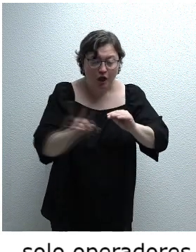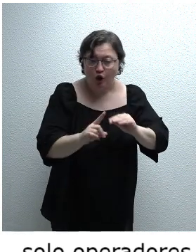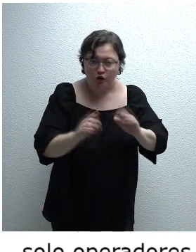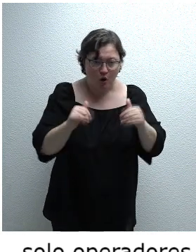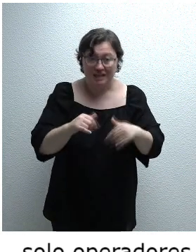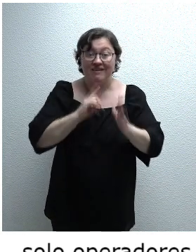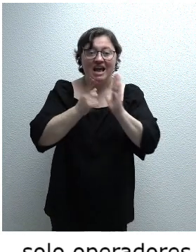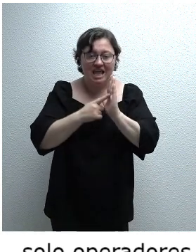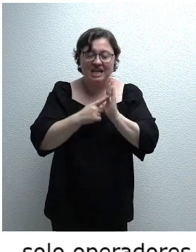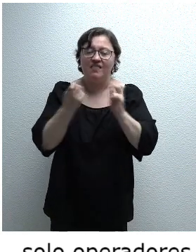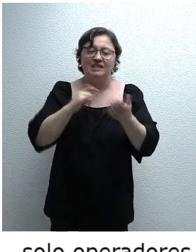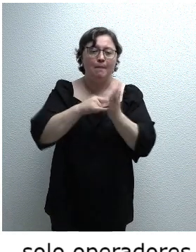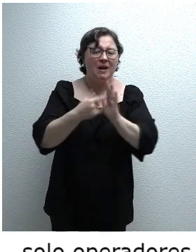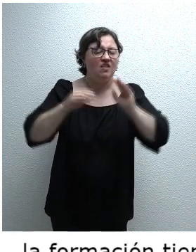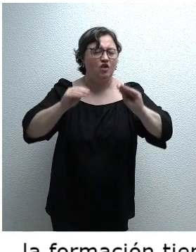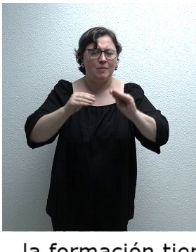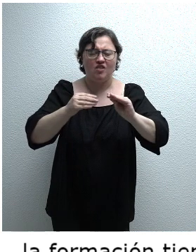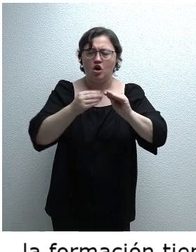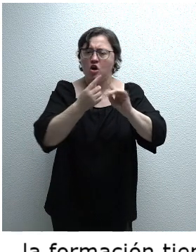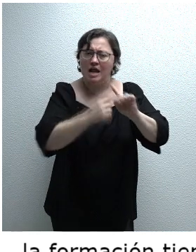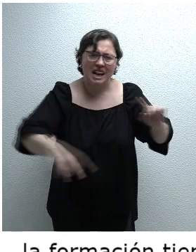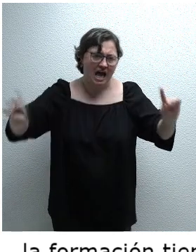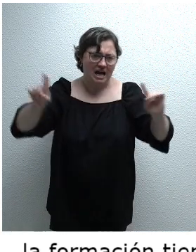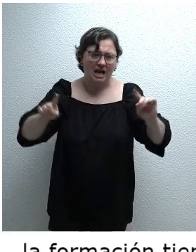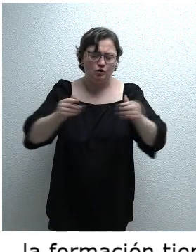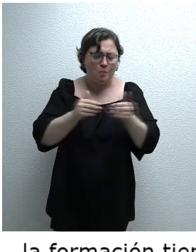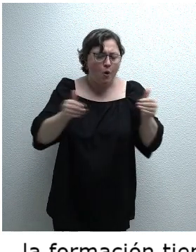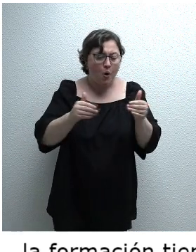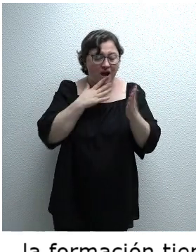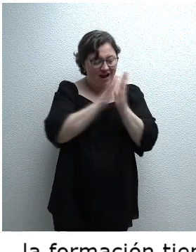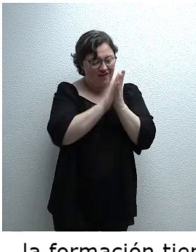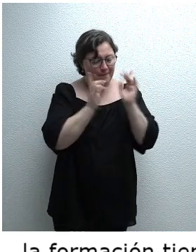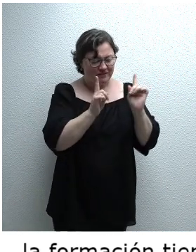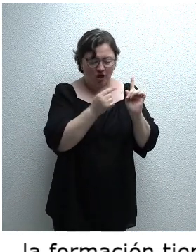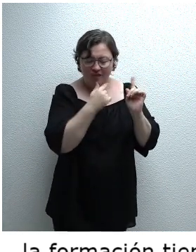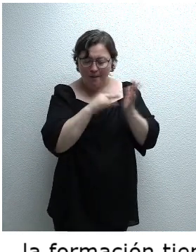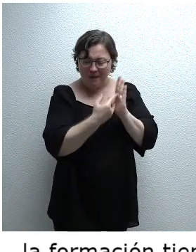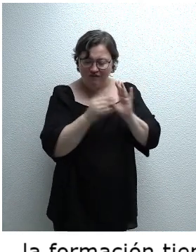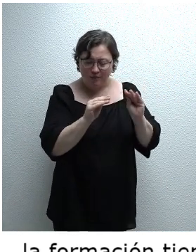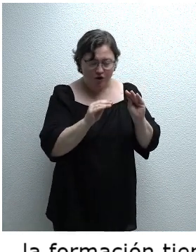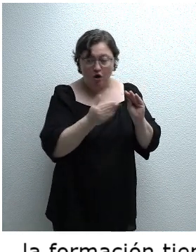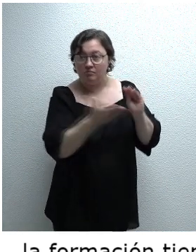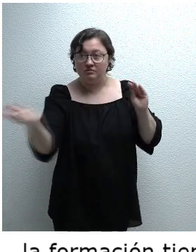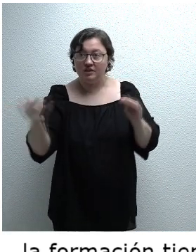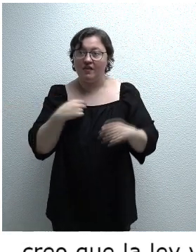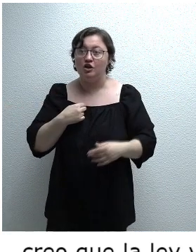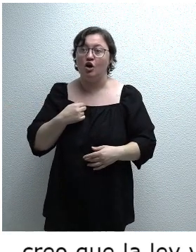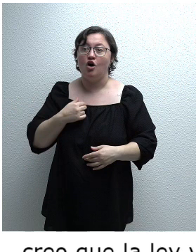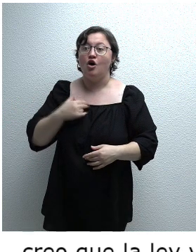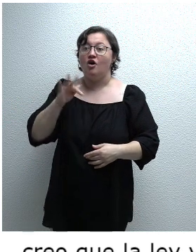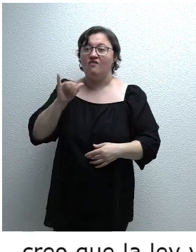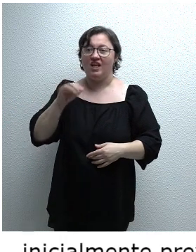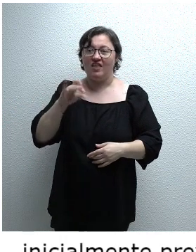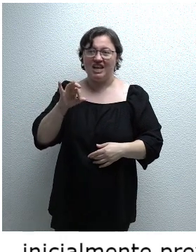ley va a necesitar unos planes de formación más allá de los inicialmente previstos. A Federico no le da la palabra, me he puesto a hablar yo